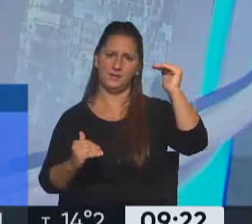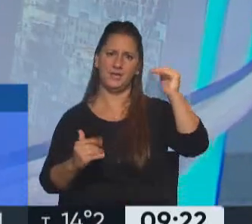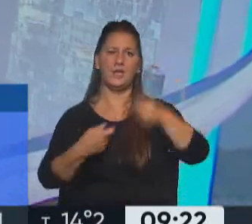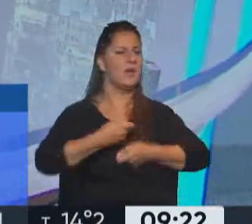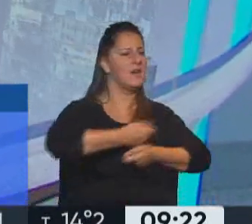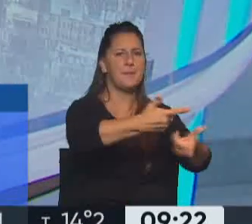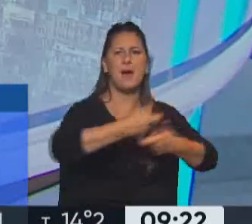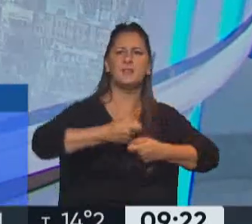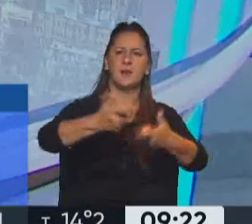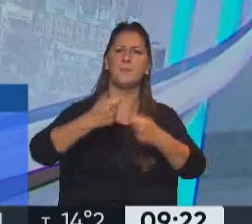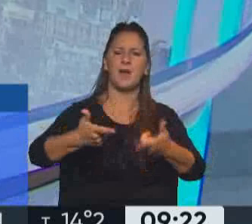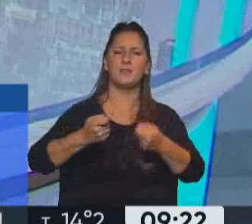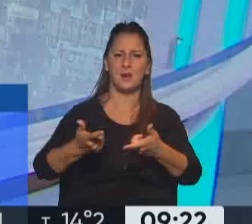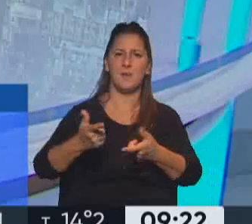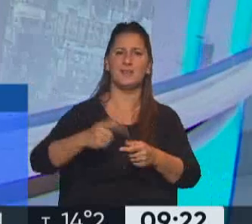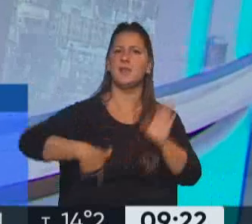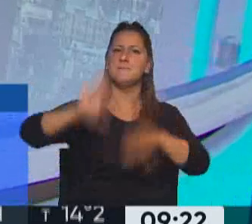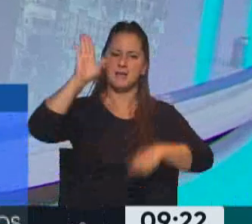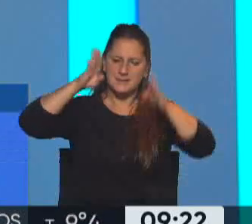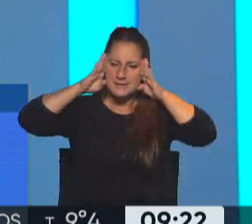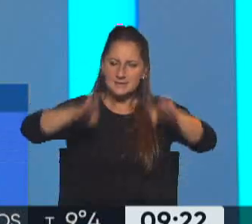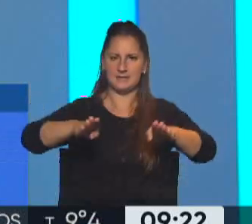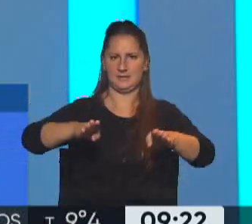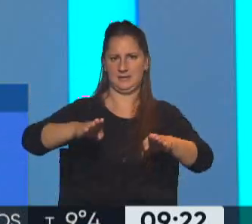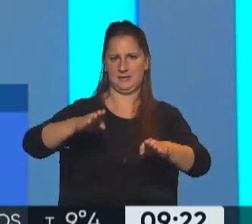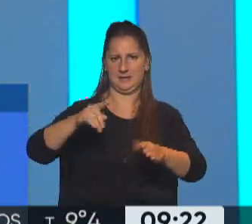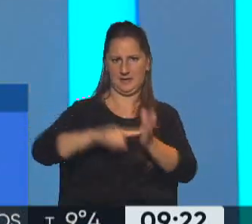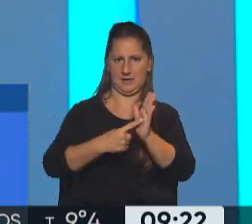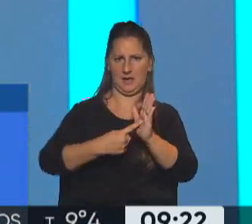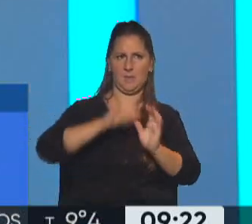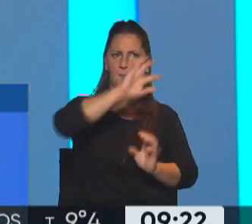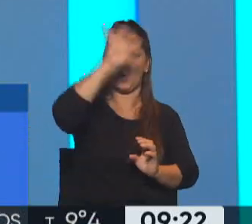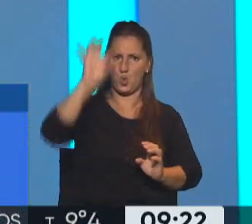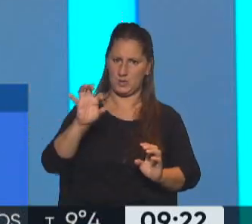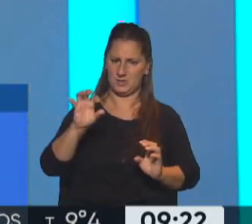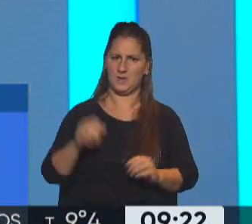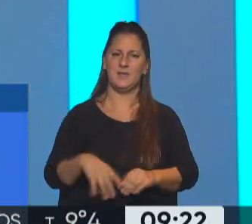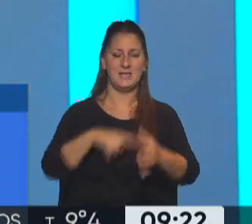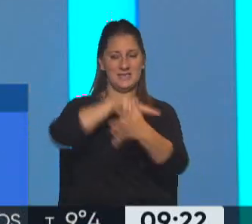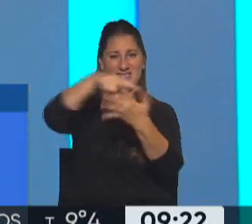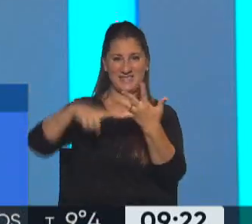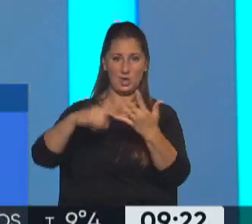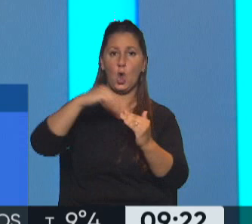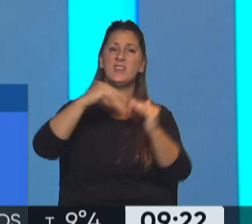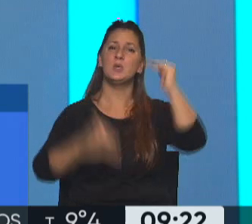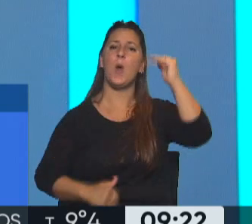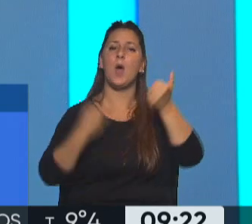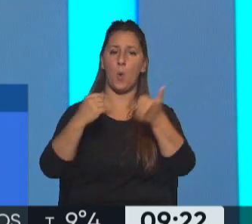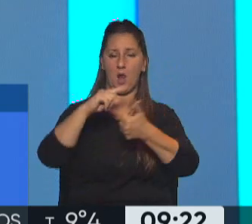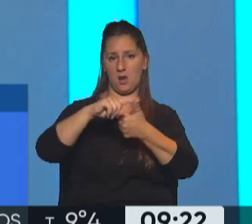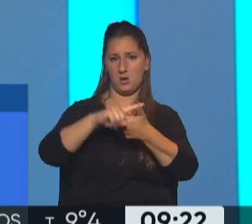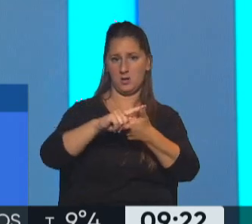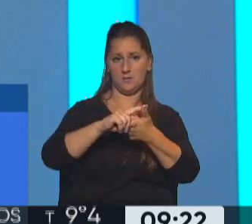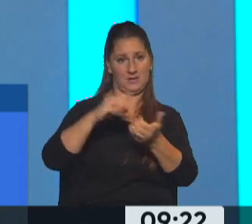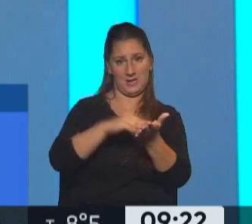también, ¿no? Y las diferencias entre las diferentes provincias. Sí, yo creo que uno podría decir las 5 principales desigualdades que tiene nuestro país es sin duda